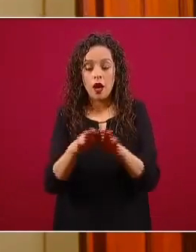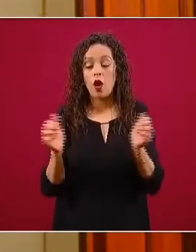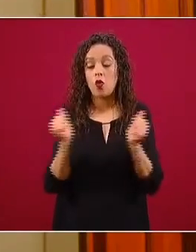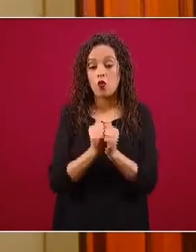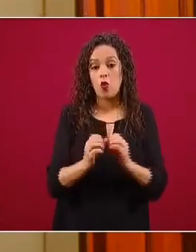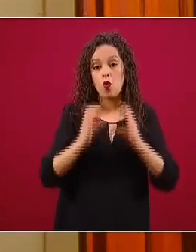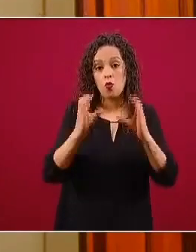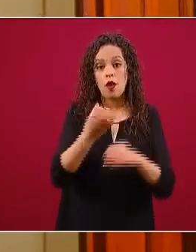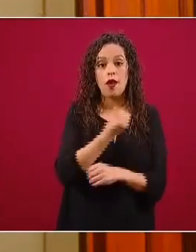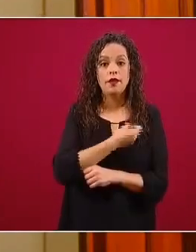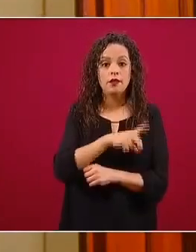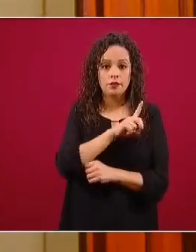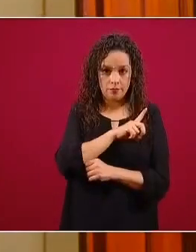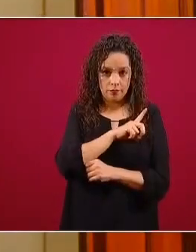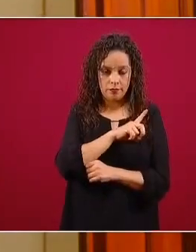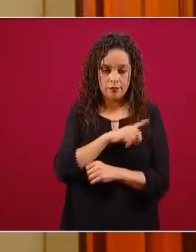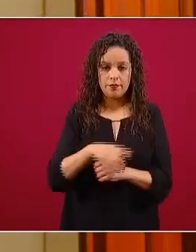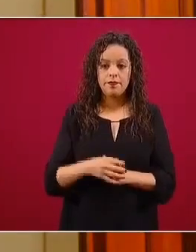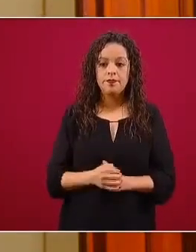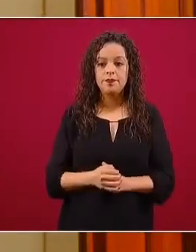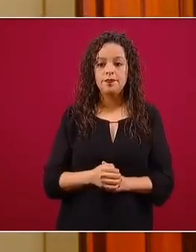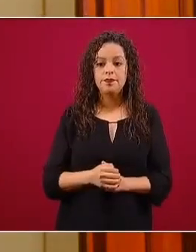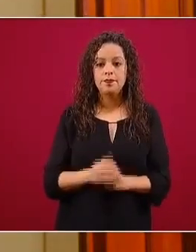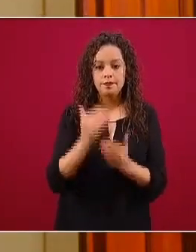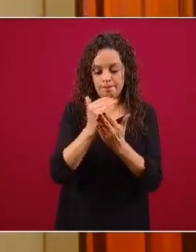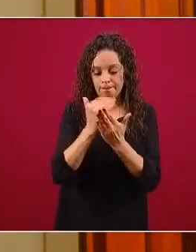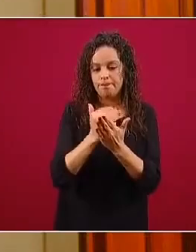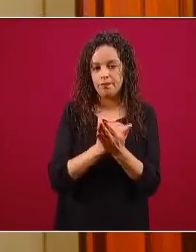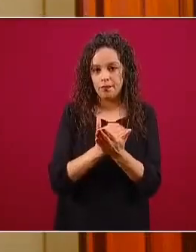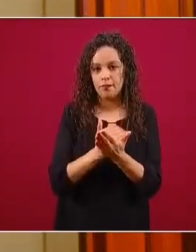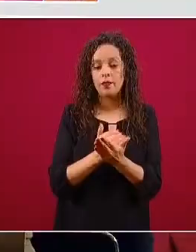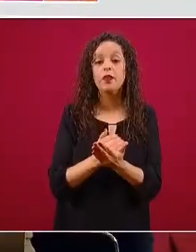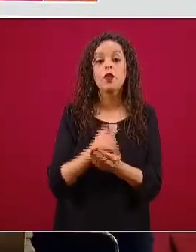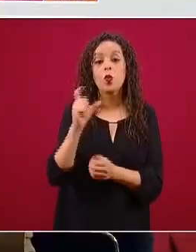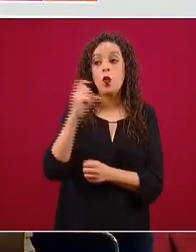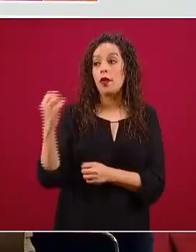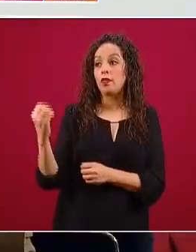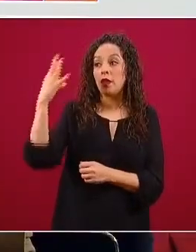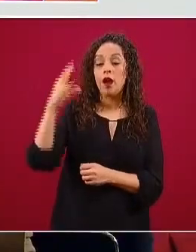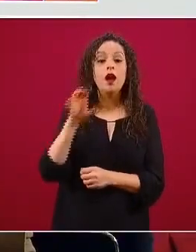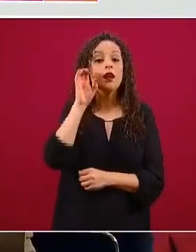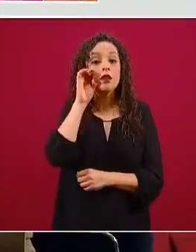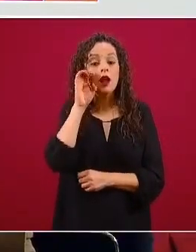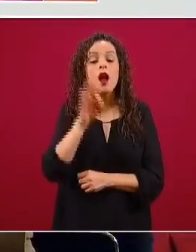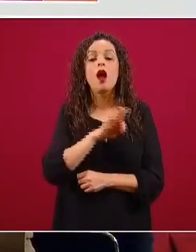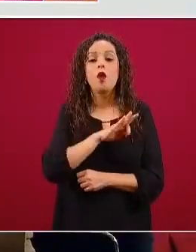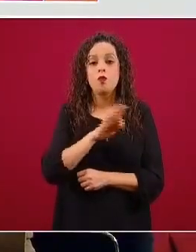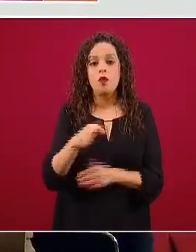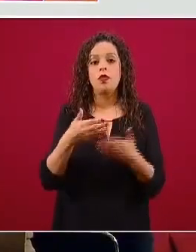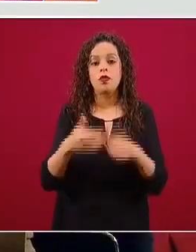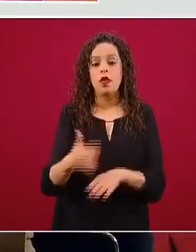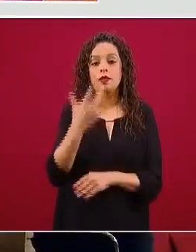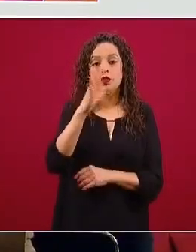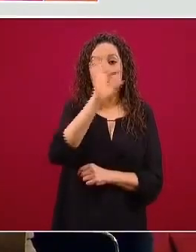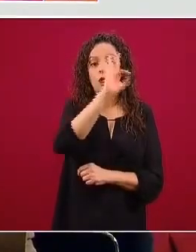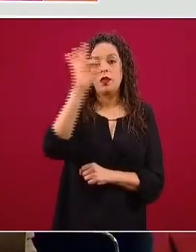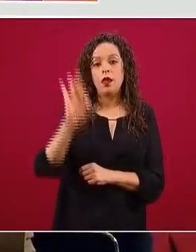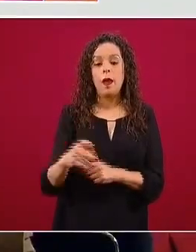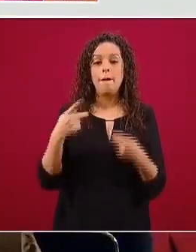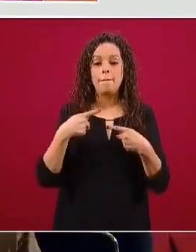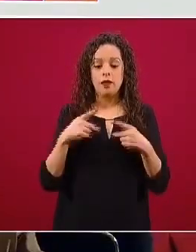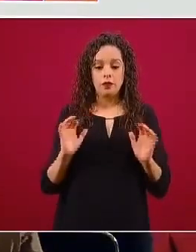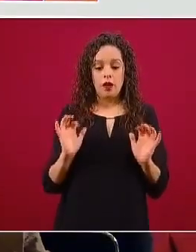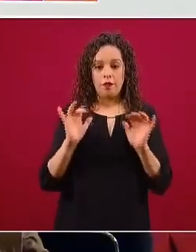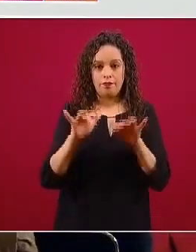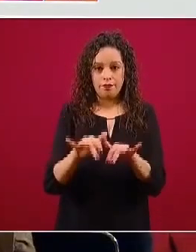protocolo sanitario, y en el caso del naranja se puede tener una actividad con un 50% de